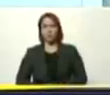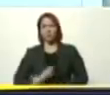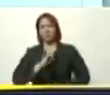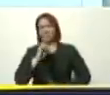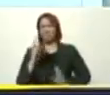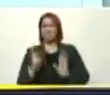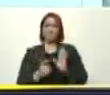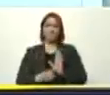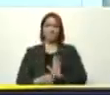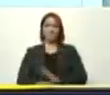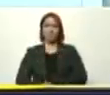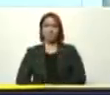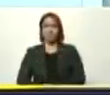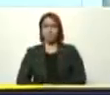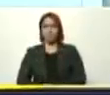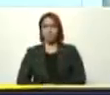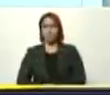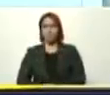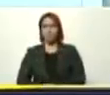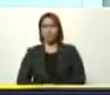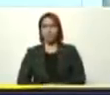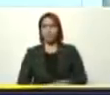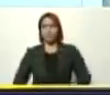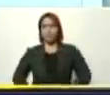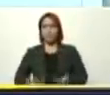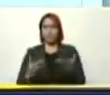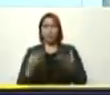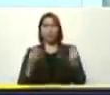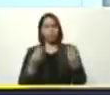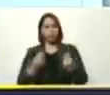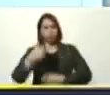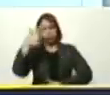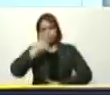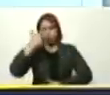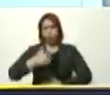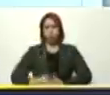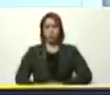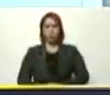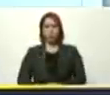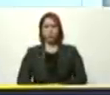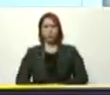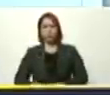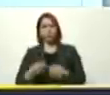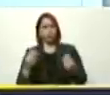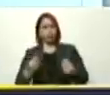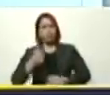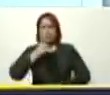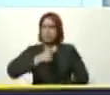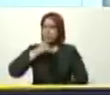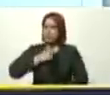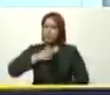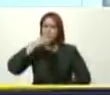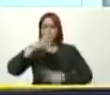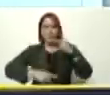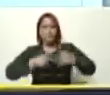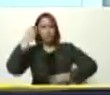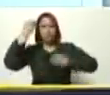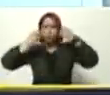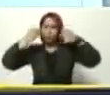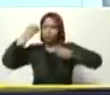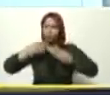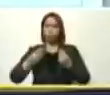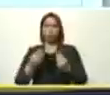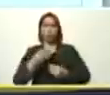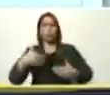totalmente. Y se puso, mire, con mucha valentía, con mucha perseverancia, planificación, con mucho